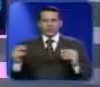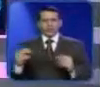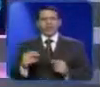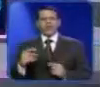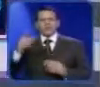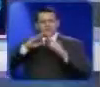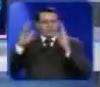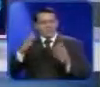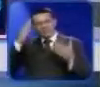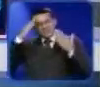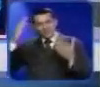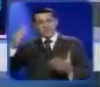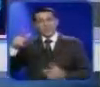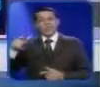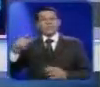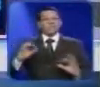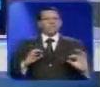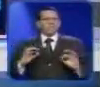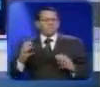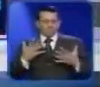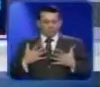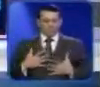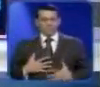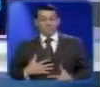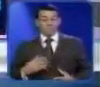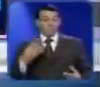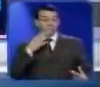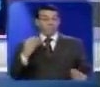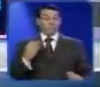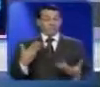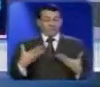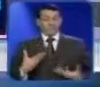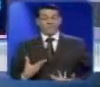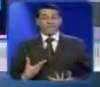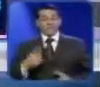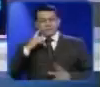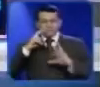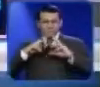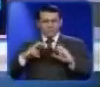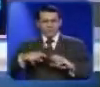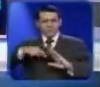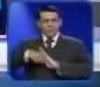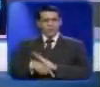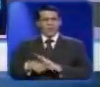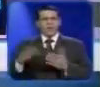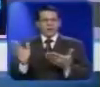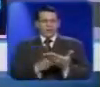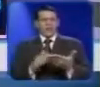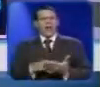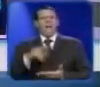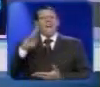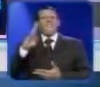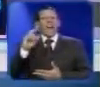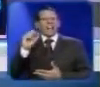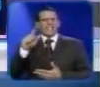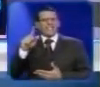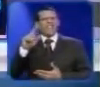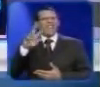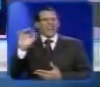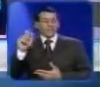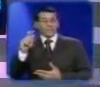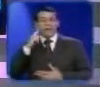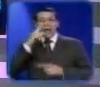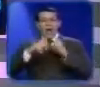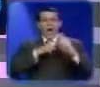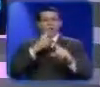Les cuento que hoy comenzamos con fashion, porque el glamour y el buen vestir fueron analizados a fondo por la revista Vanity Fair, que publicó la lista anual